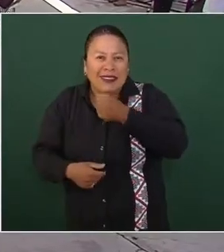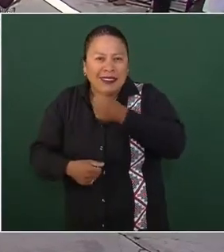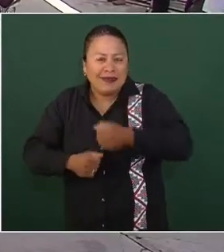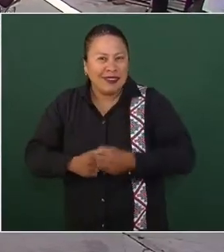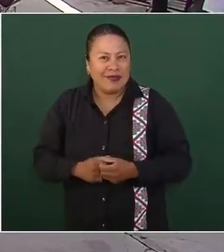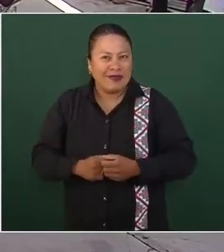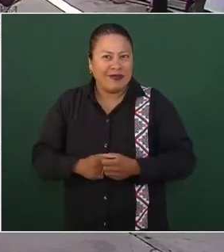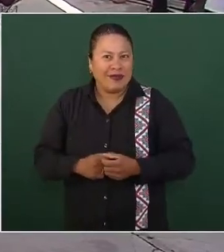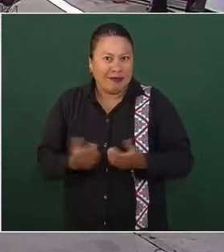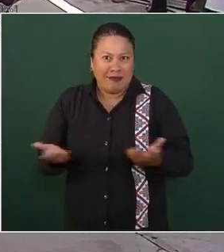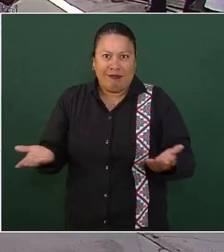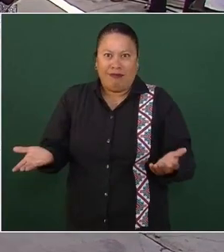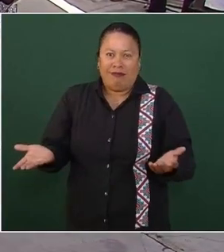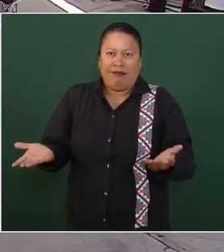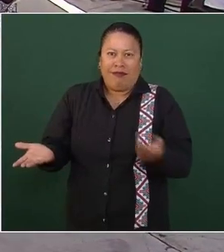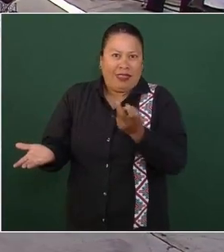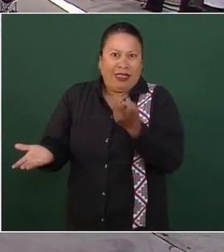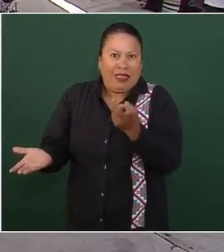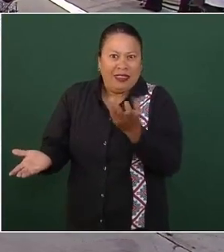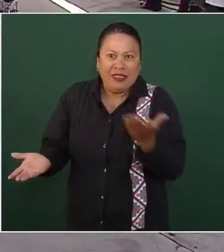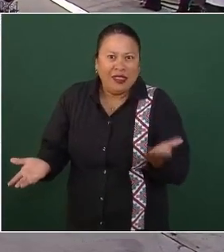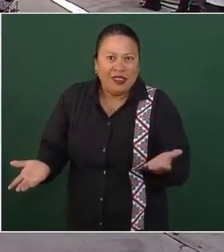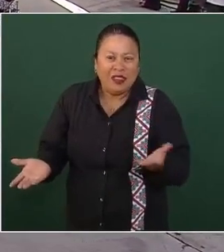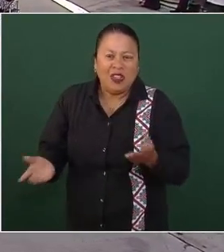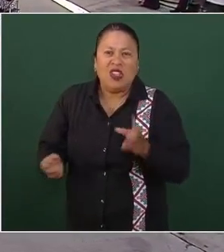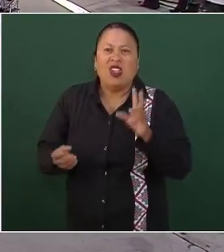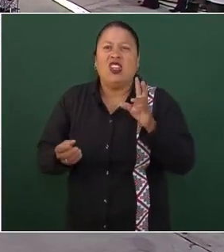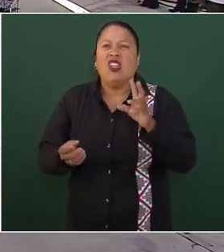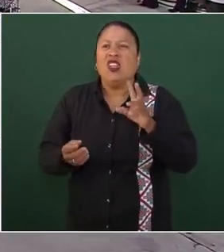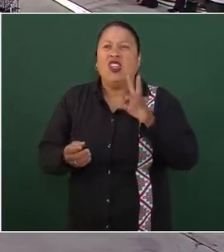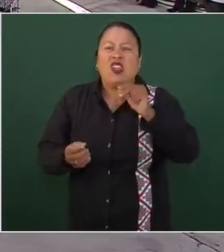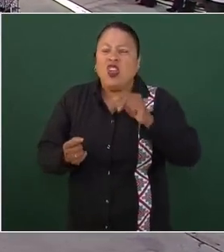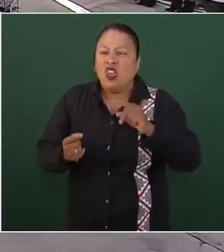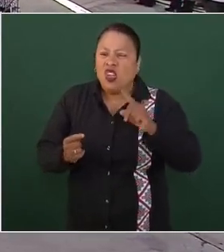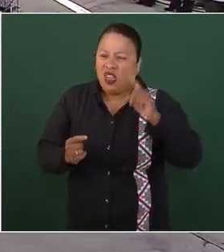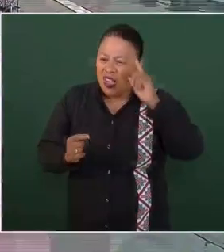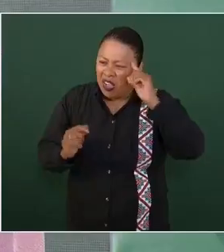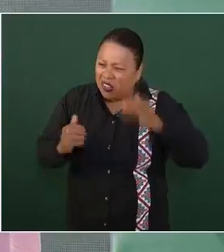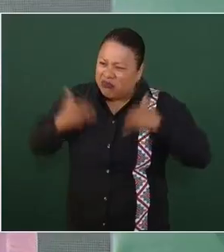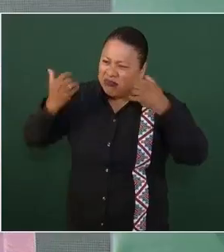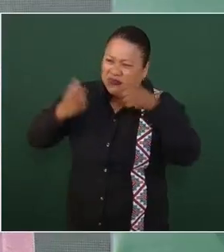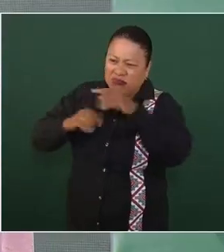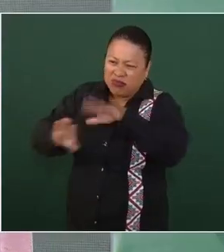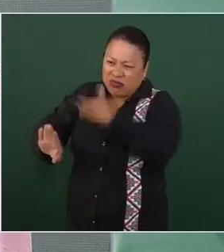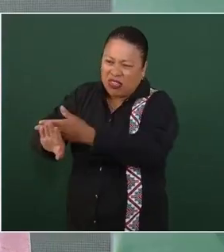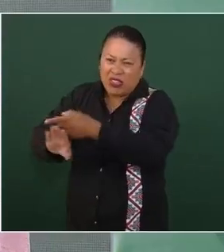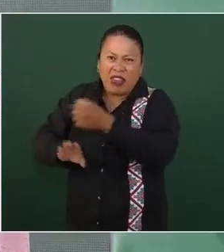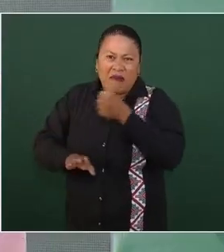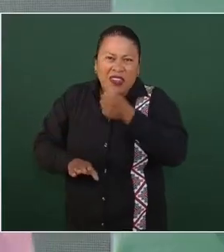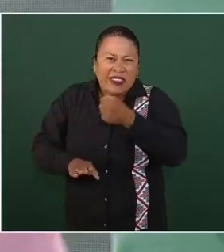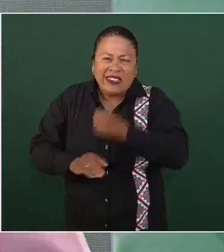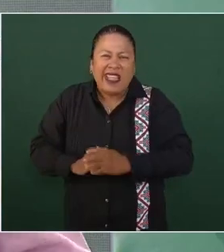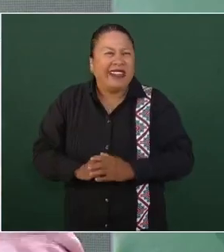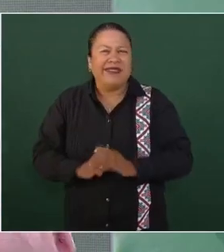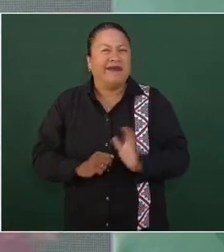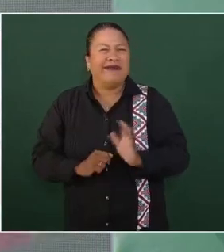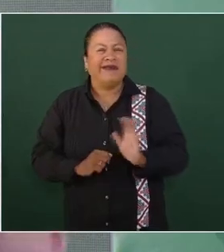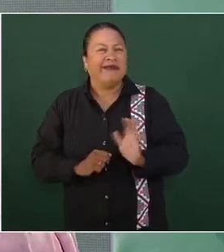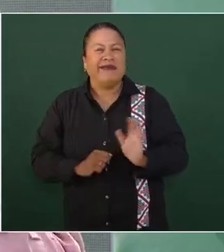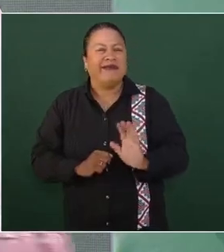entonces por eso no hay que enojarse con los periodistas ni